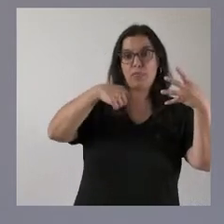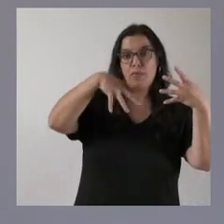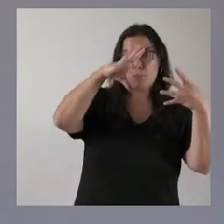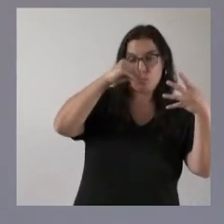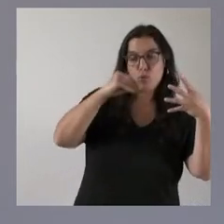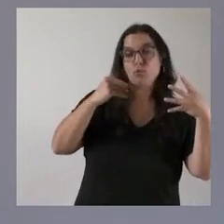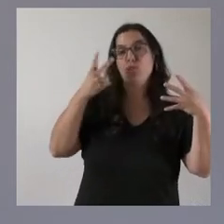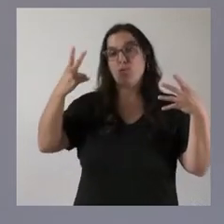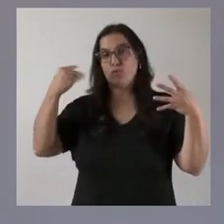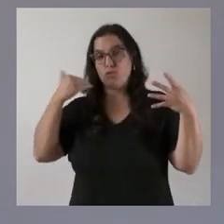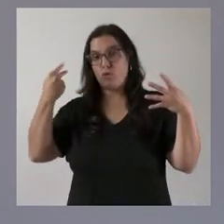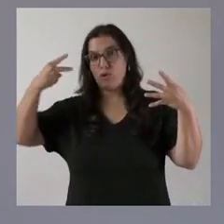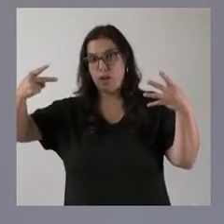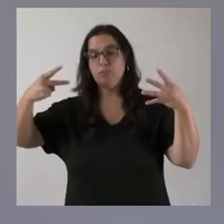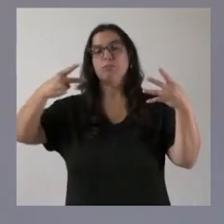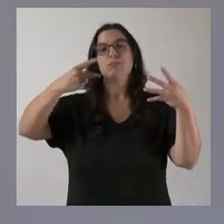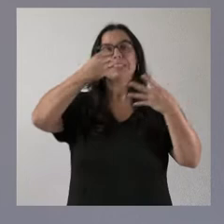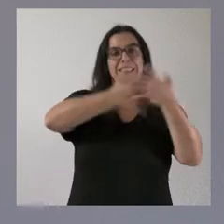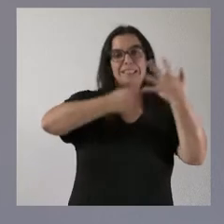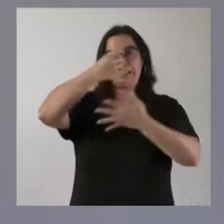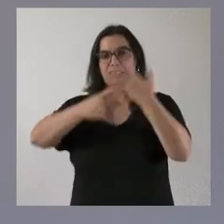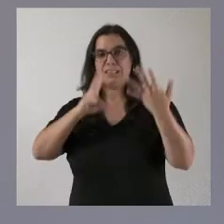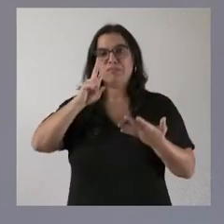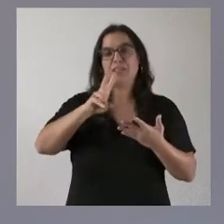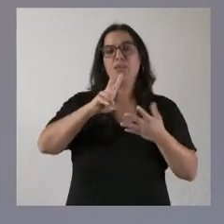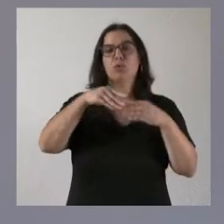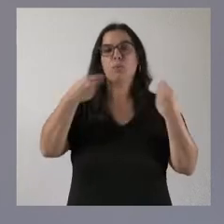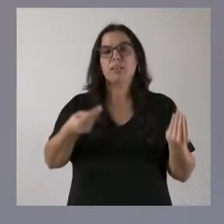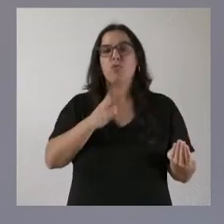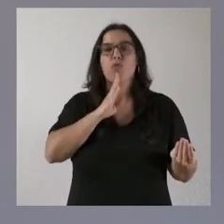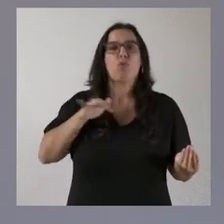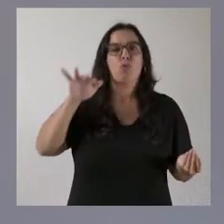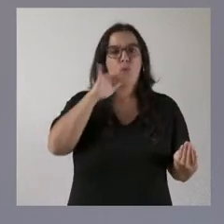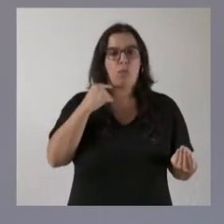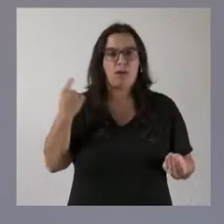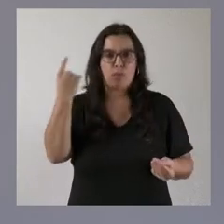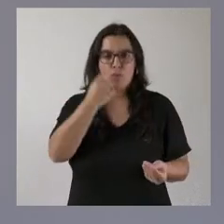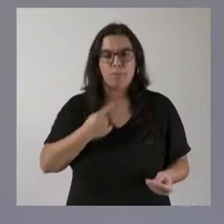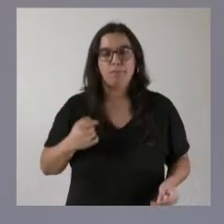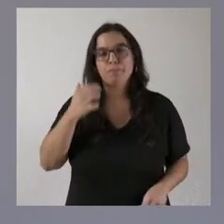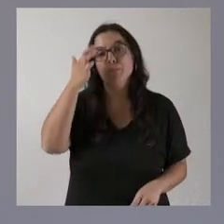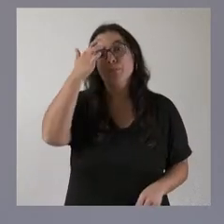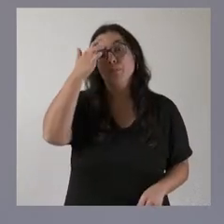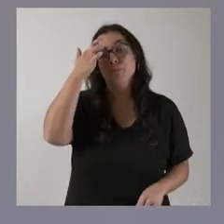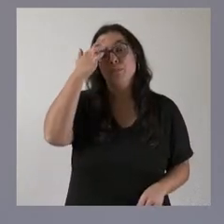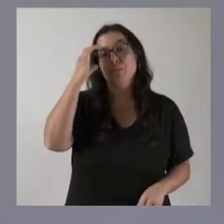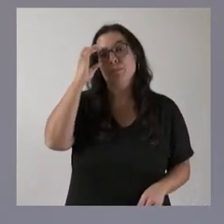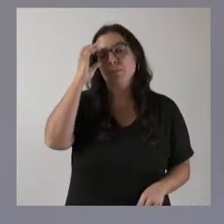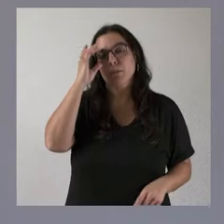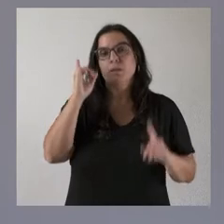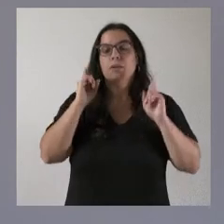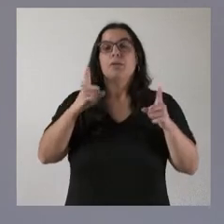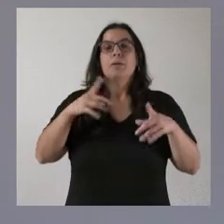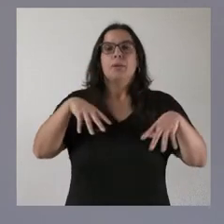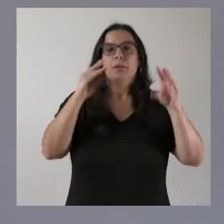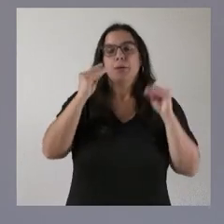provincias de la documentación que les ha sido remitida en el caso de Burgos hablamos de Aranda